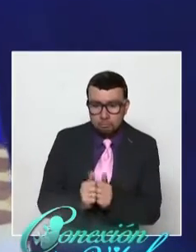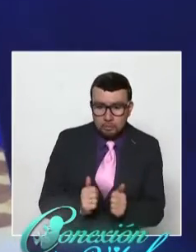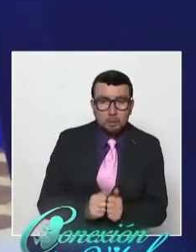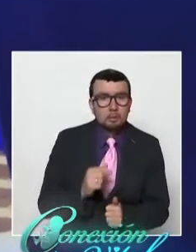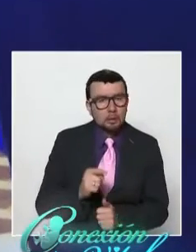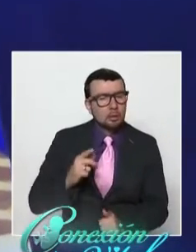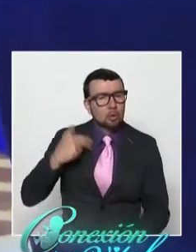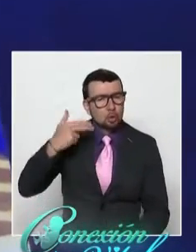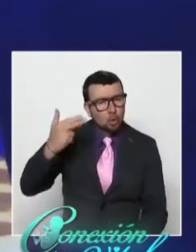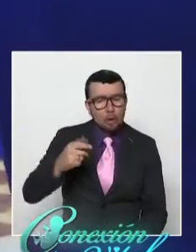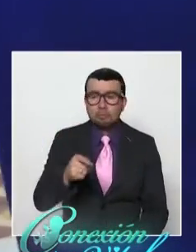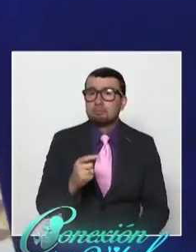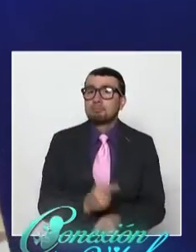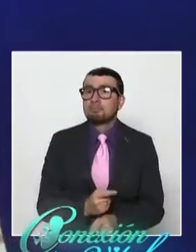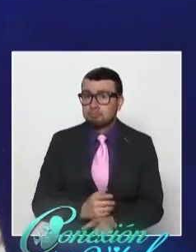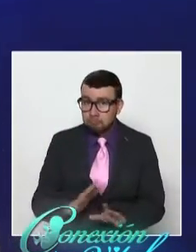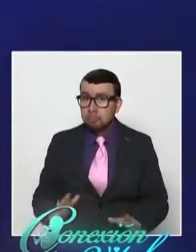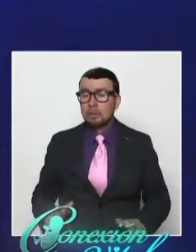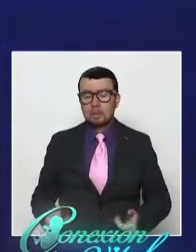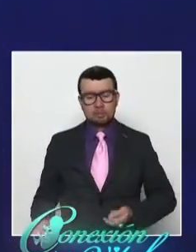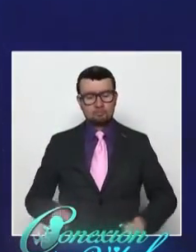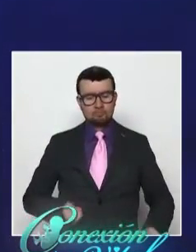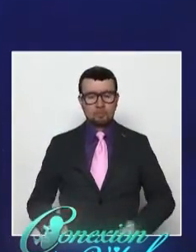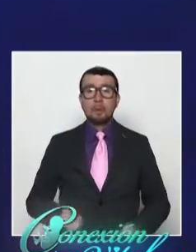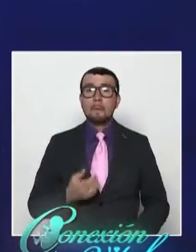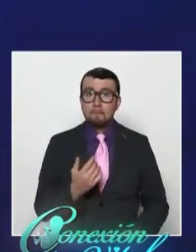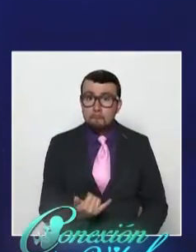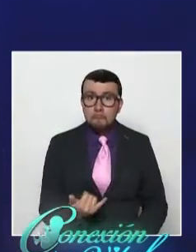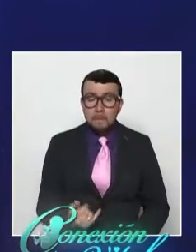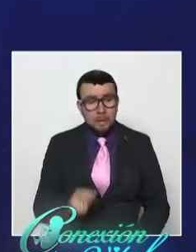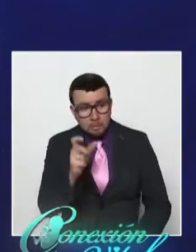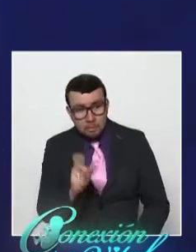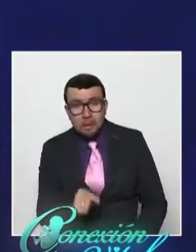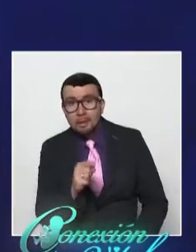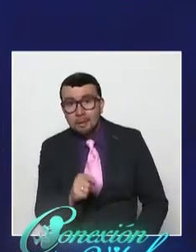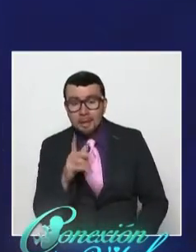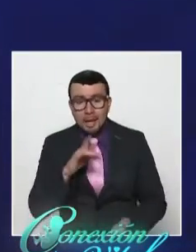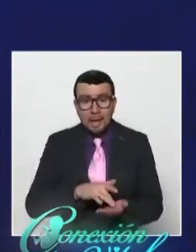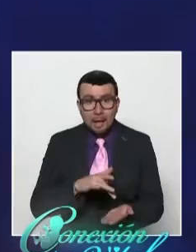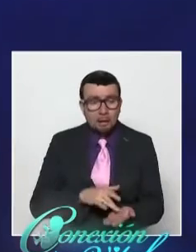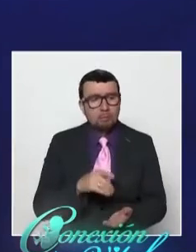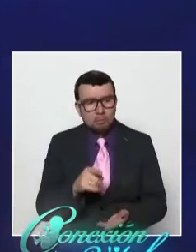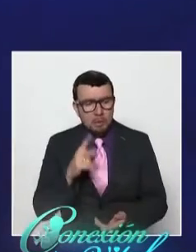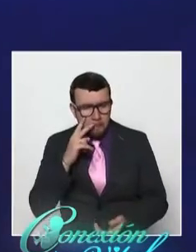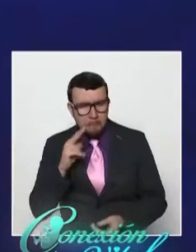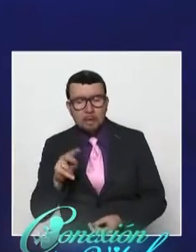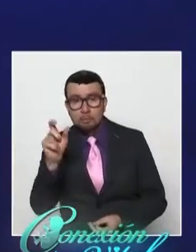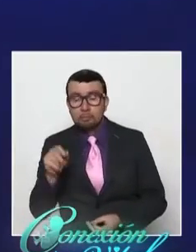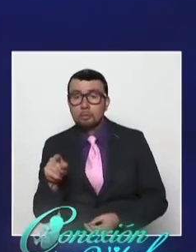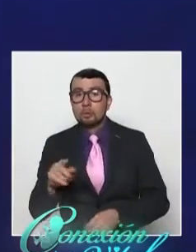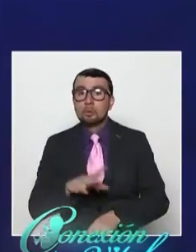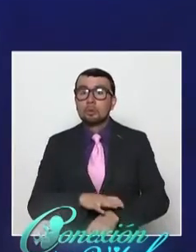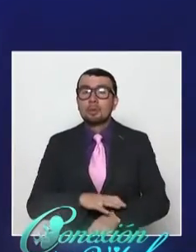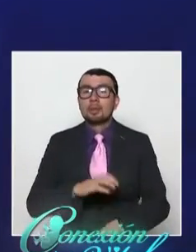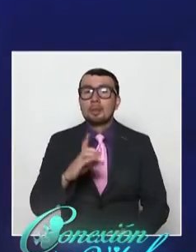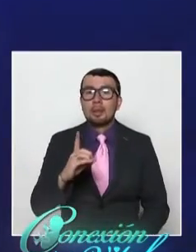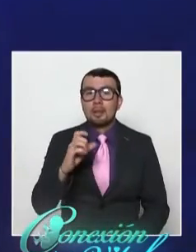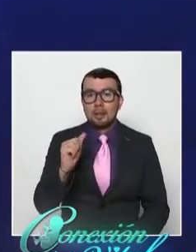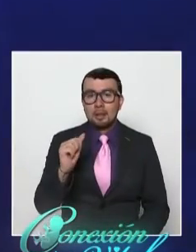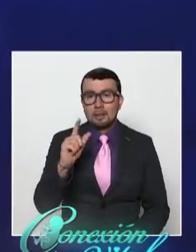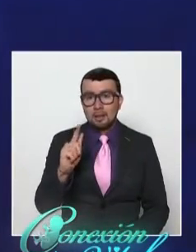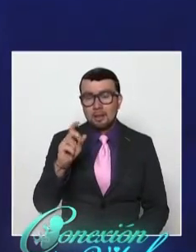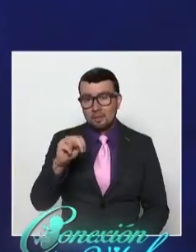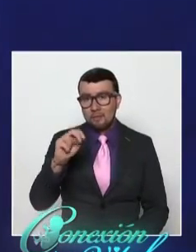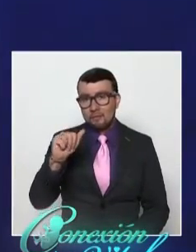clínica. Que la paciente asiste a la consulta clínica, la vemos con la doctora Dafna Rodríguez